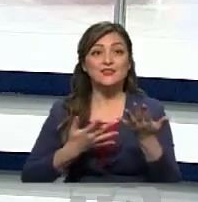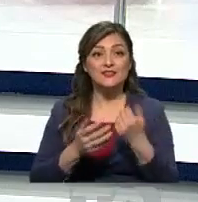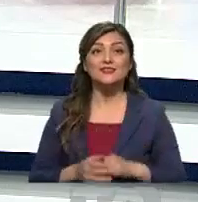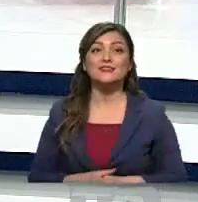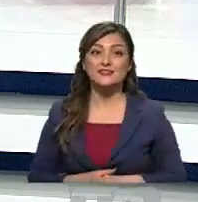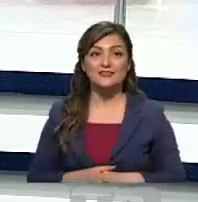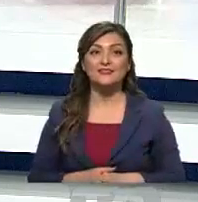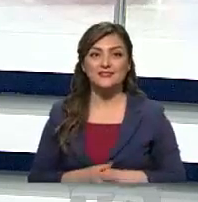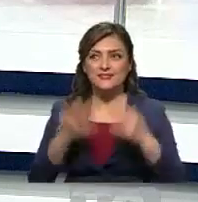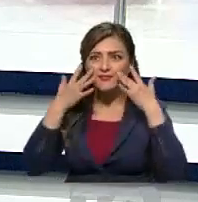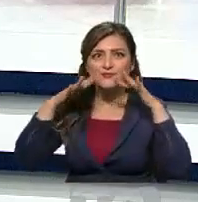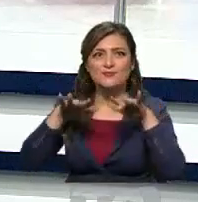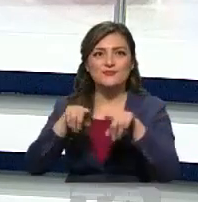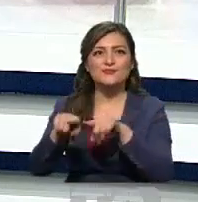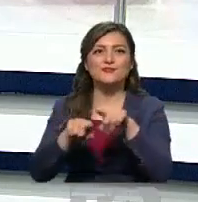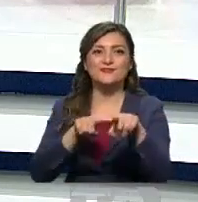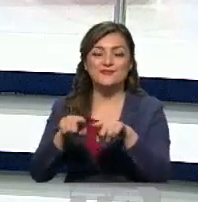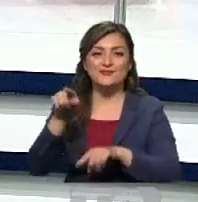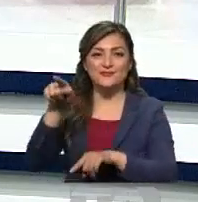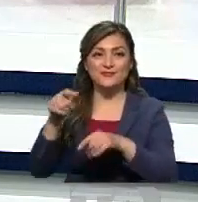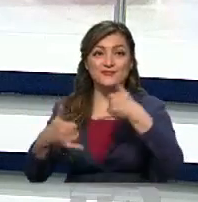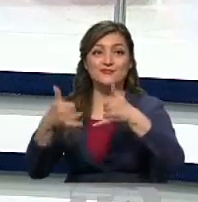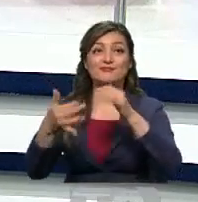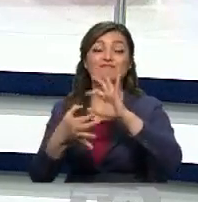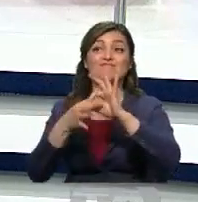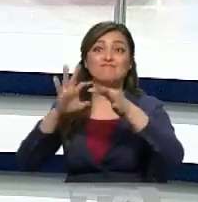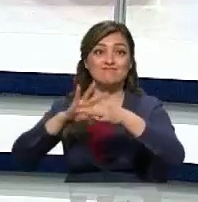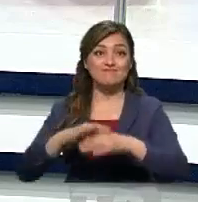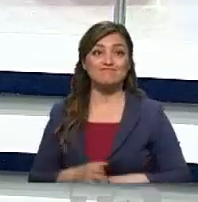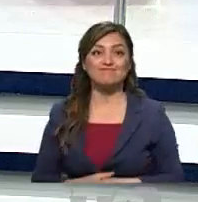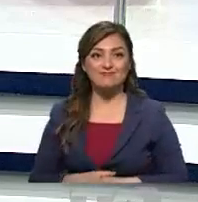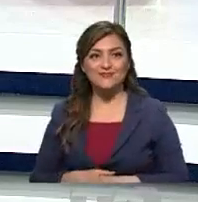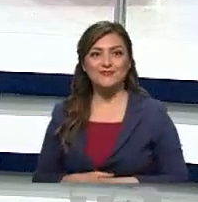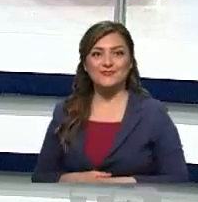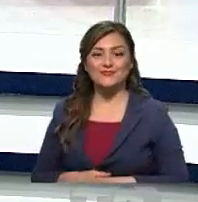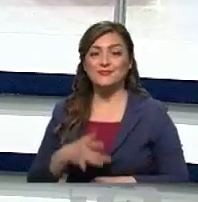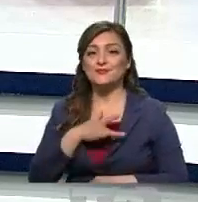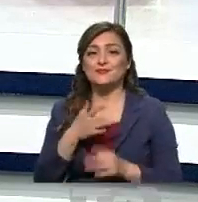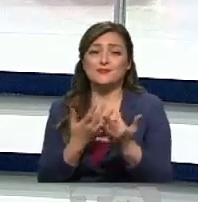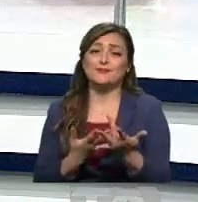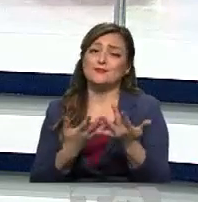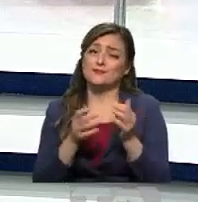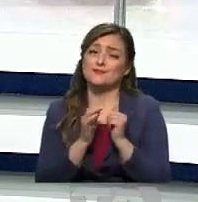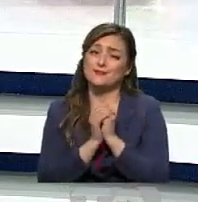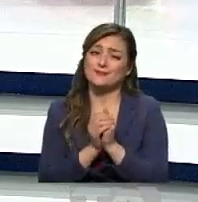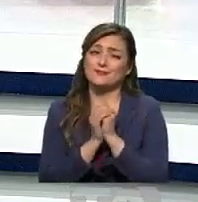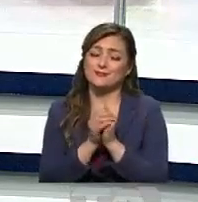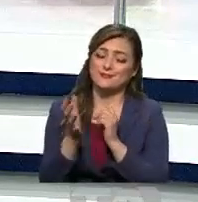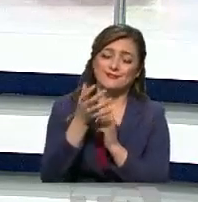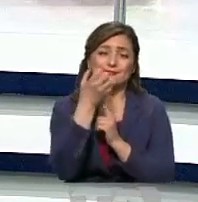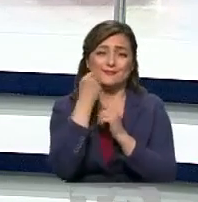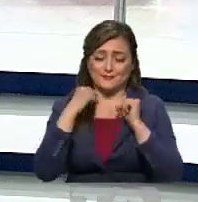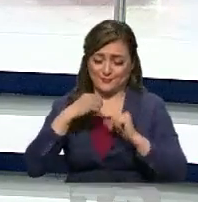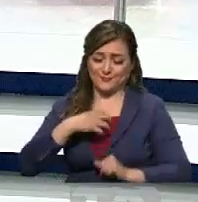Tenemos los ojos puestos en nuestros compatriotas en los Juegos Olímpicos y, sobre todo, mantenemos la esperanza de que se repita la hazaña de